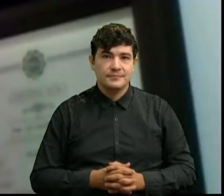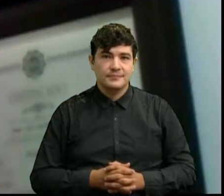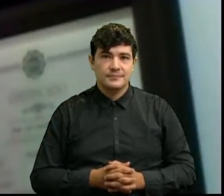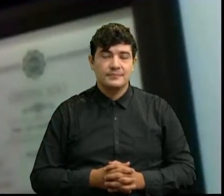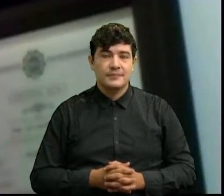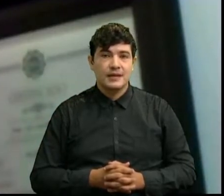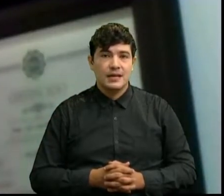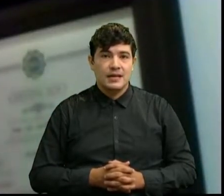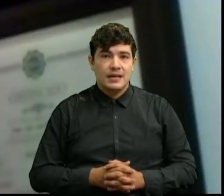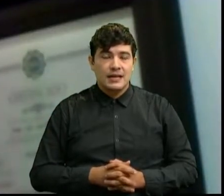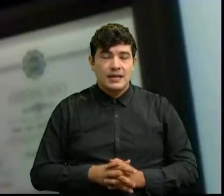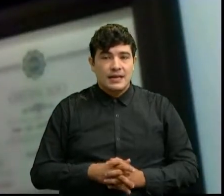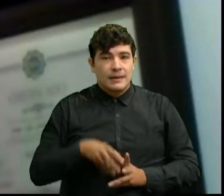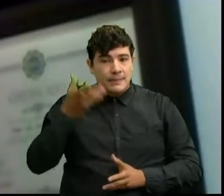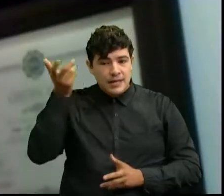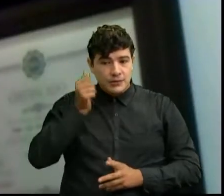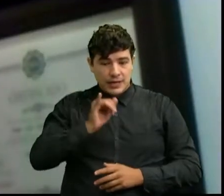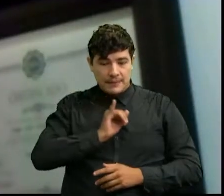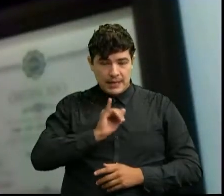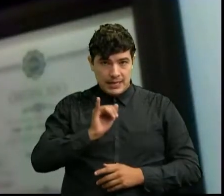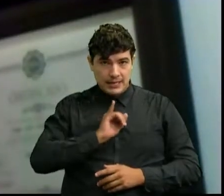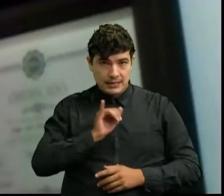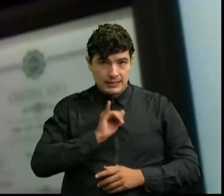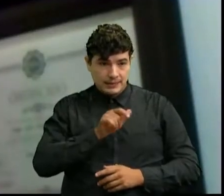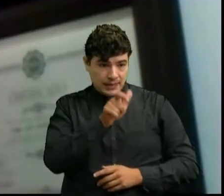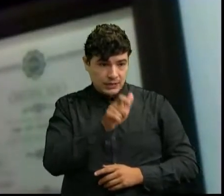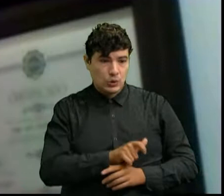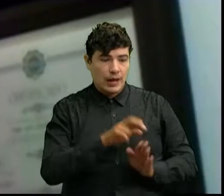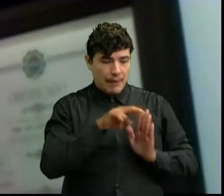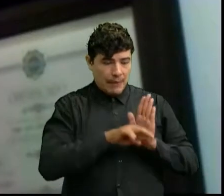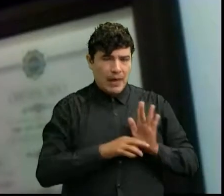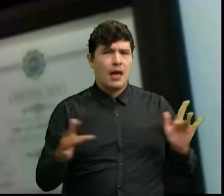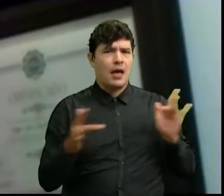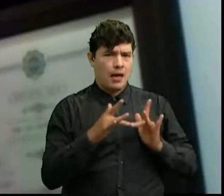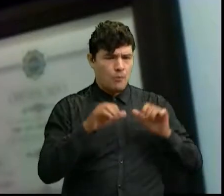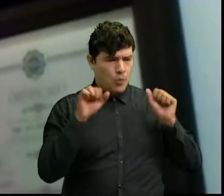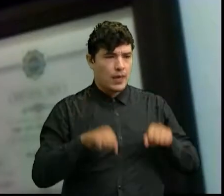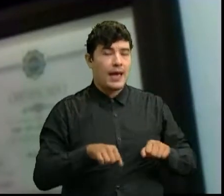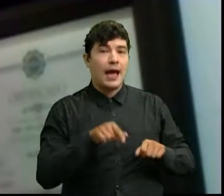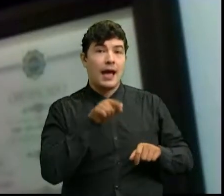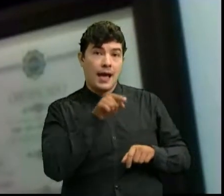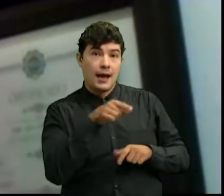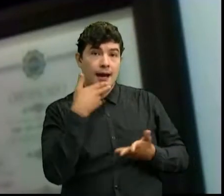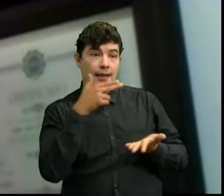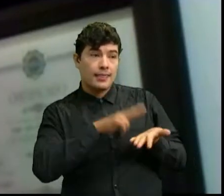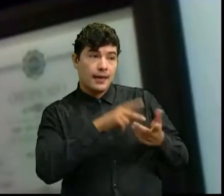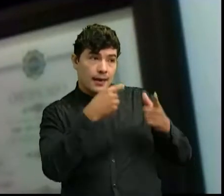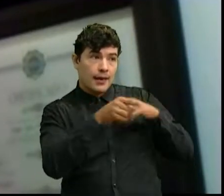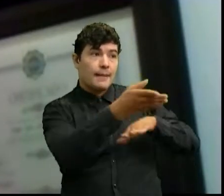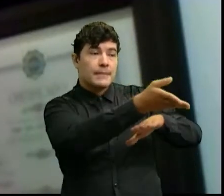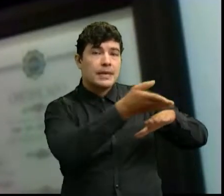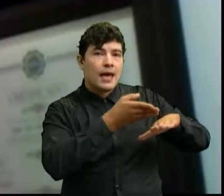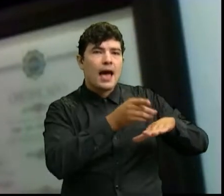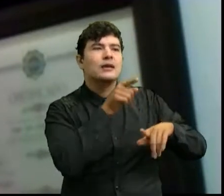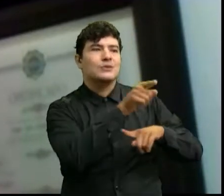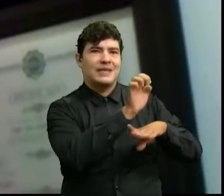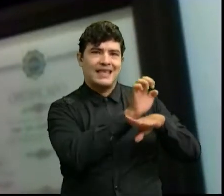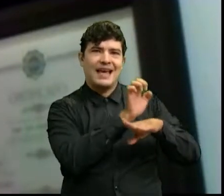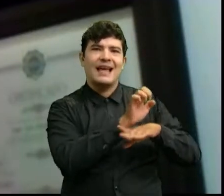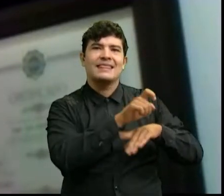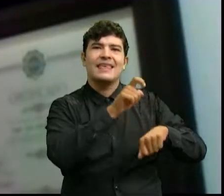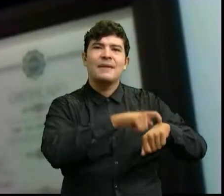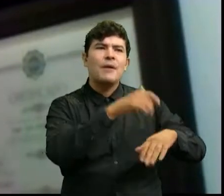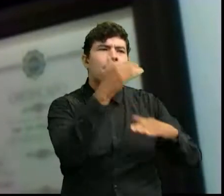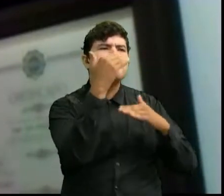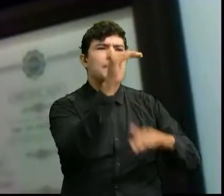invalidez, el legislador ha determinado que la entidad tiene 4 meses para pronunciarse respecto al reconocimiento